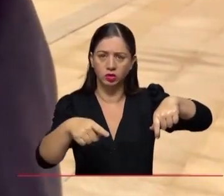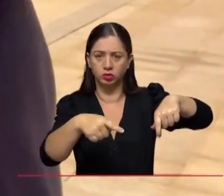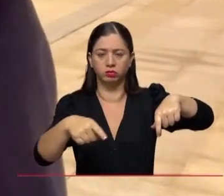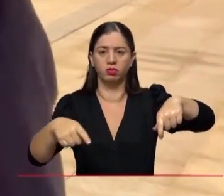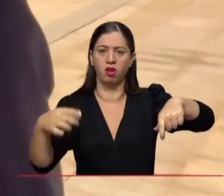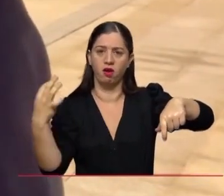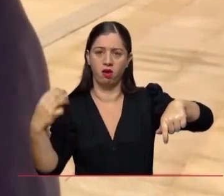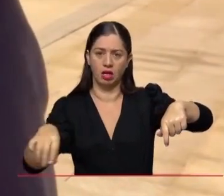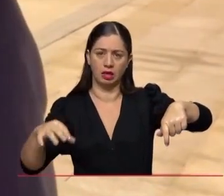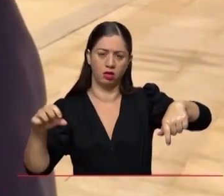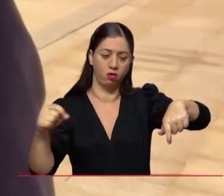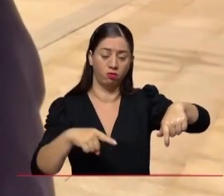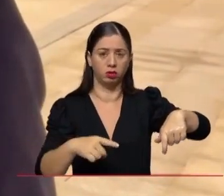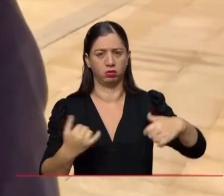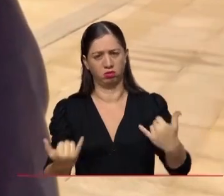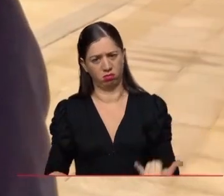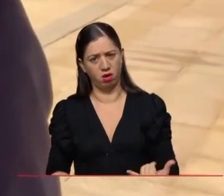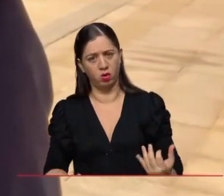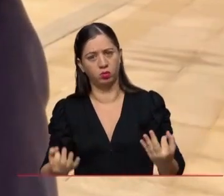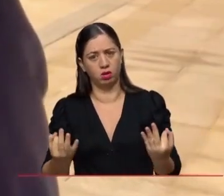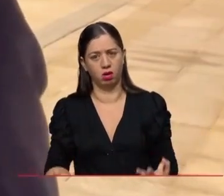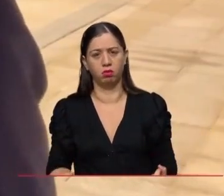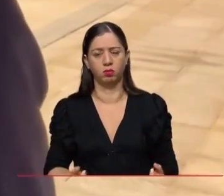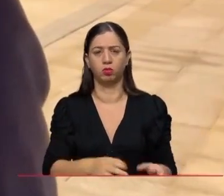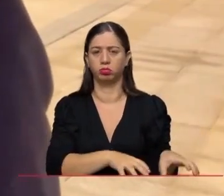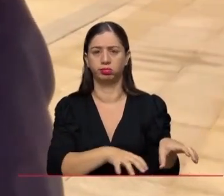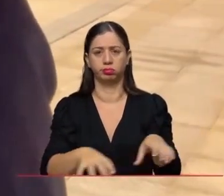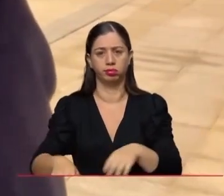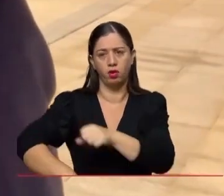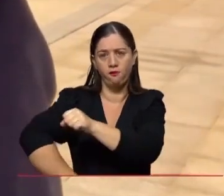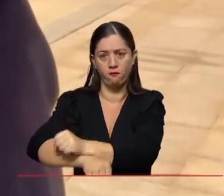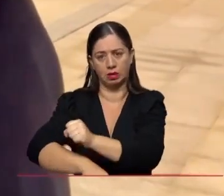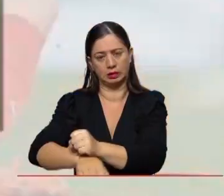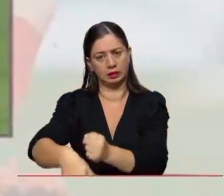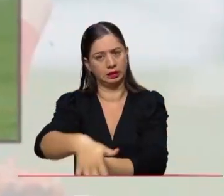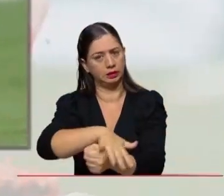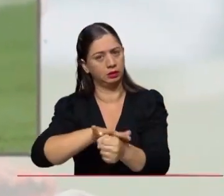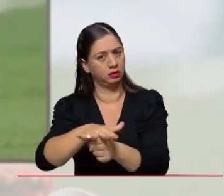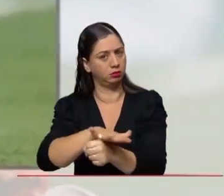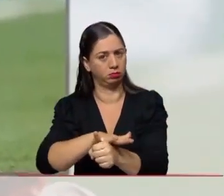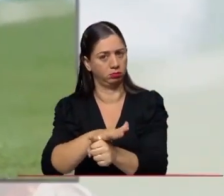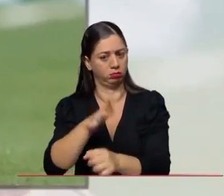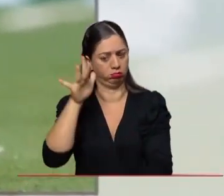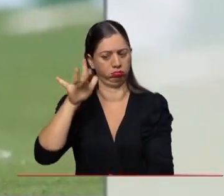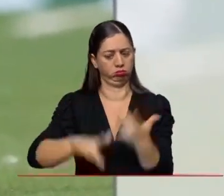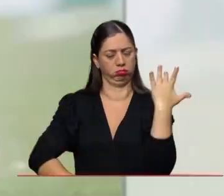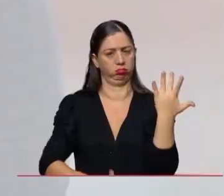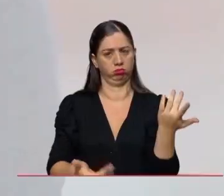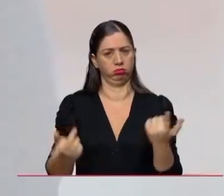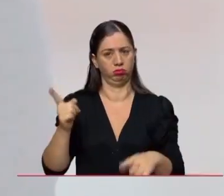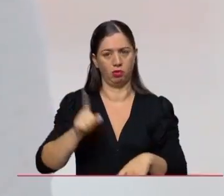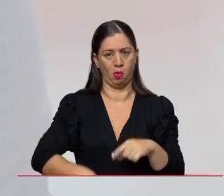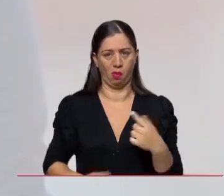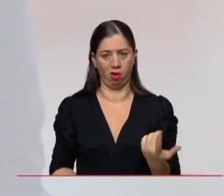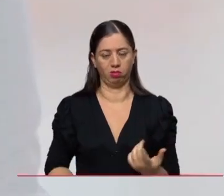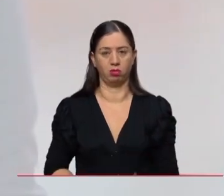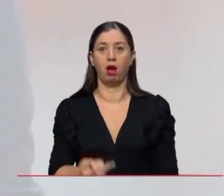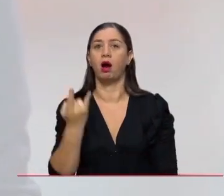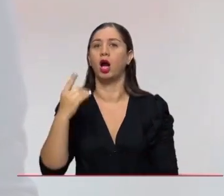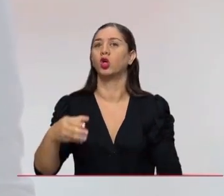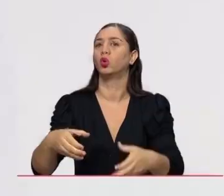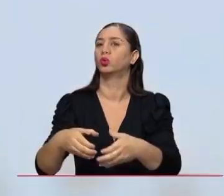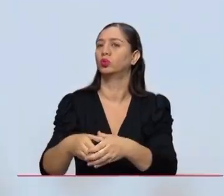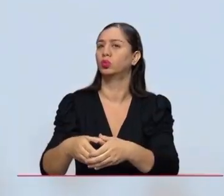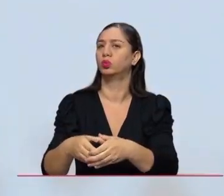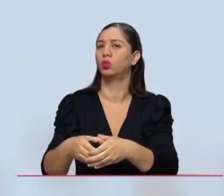unas instancias como estas, tan definitivas, esas situaciones no las puedes conceder, porque si encuentras una